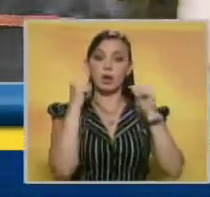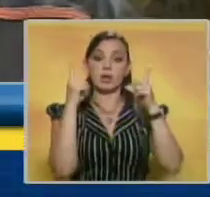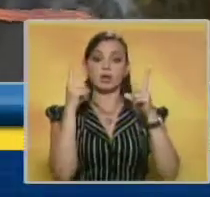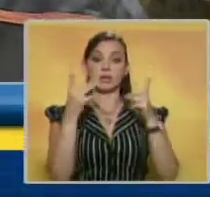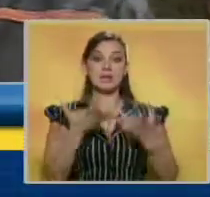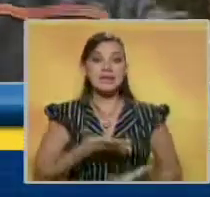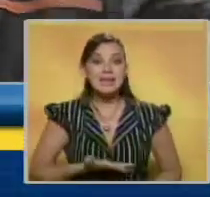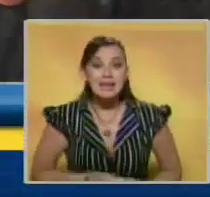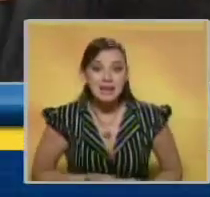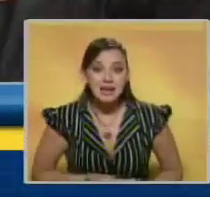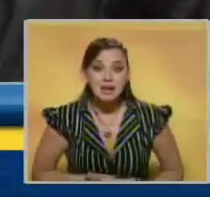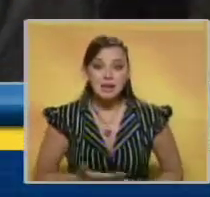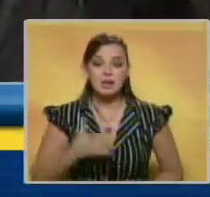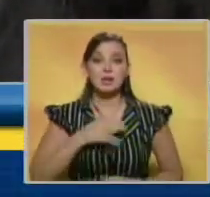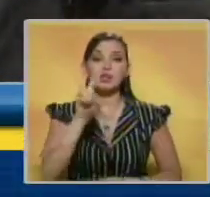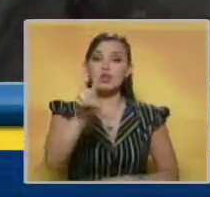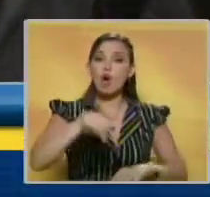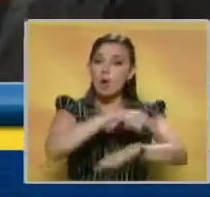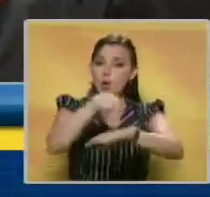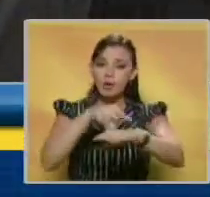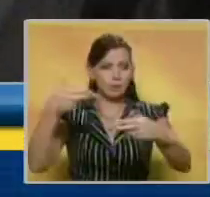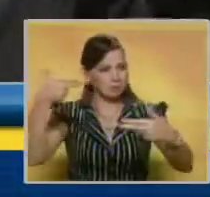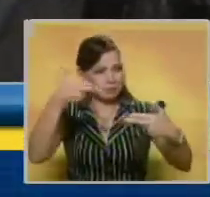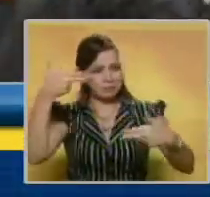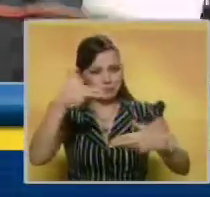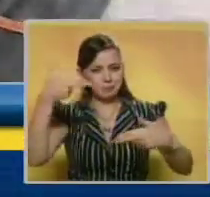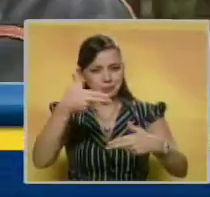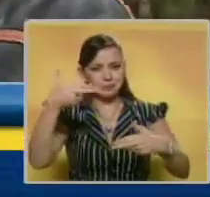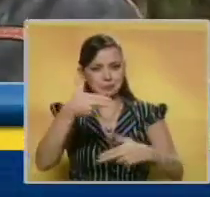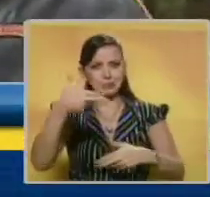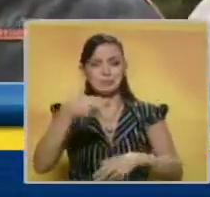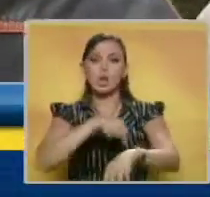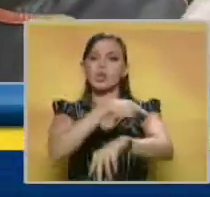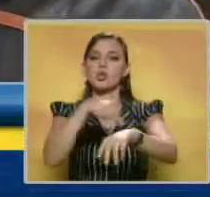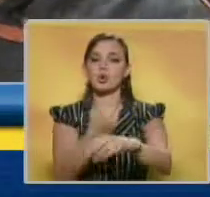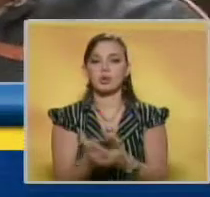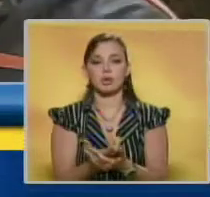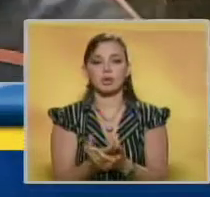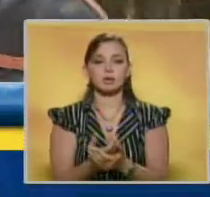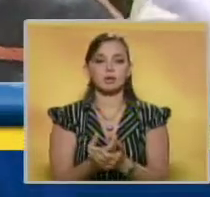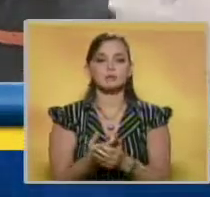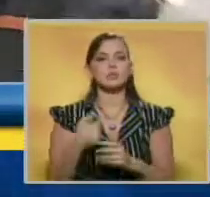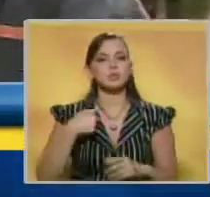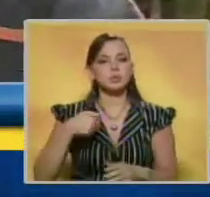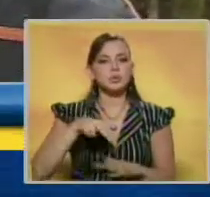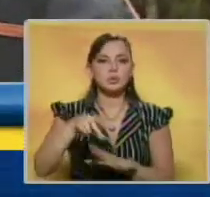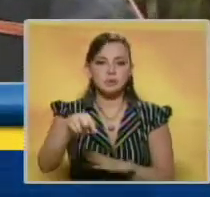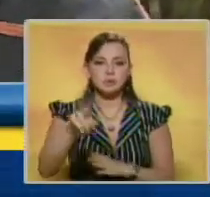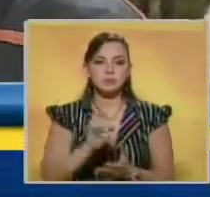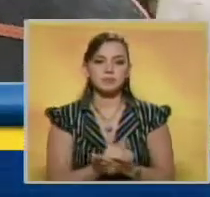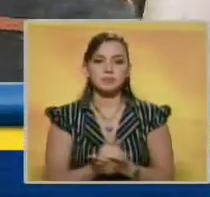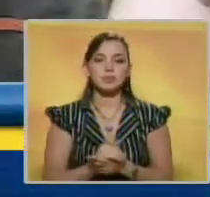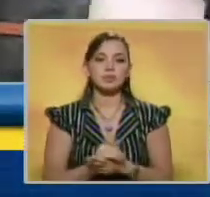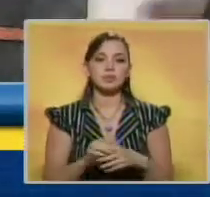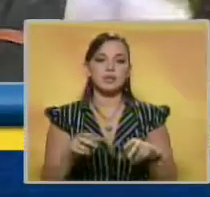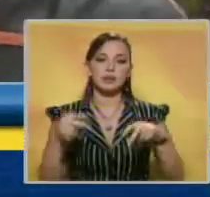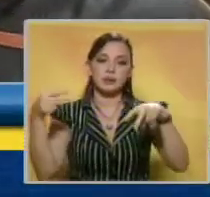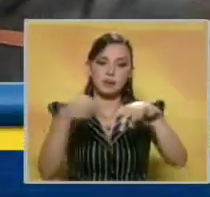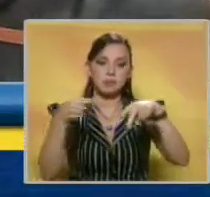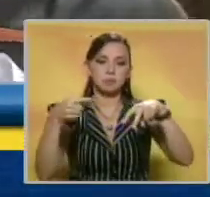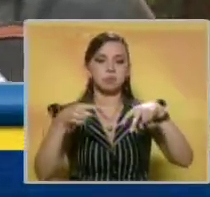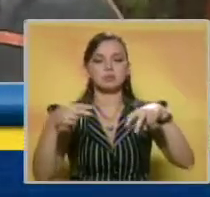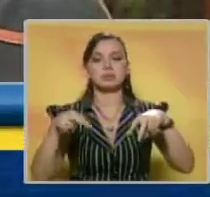horas echándose plomo, como se llama la gente en el Sierra Maestra, en el observatorio, pues. ¿Entiendes? Ese hijo mío que va a pasar y como una ráfaga rápido lo agarró una